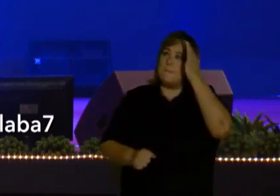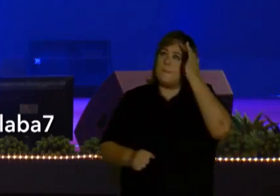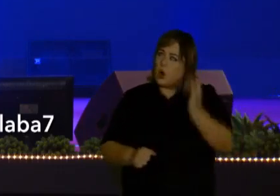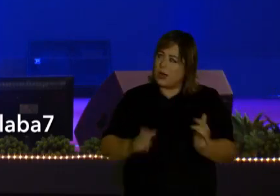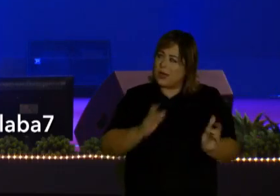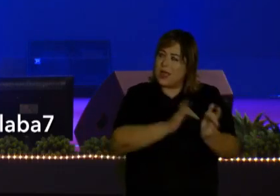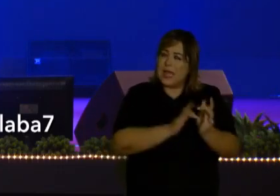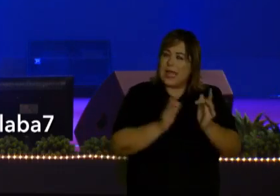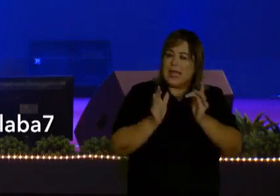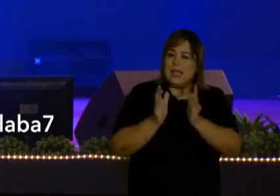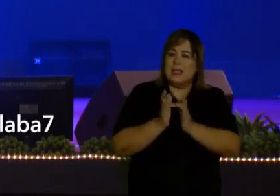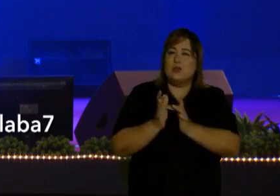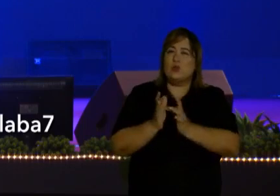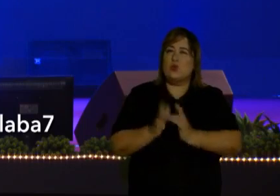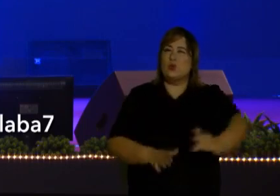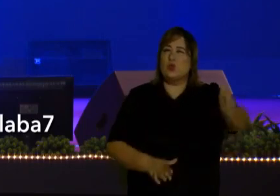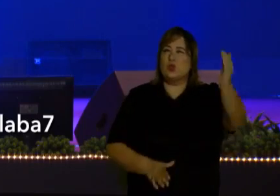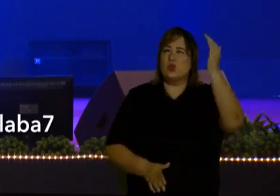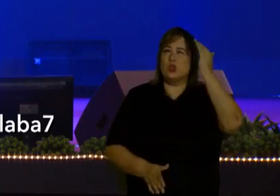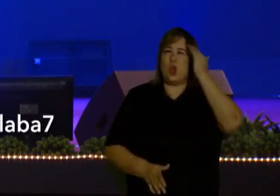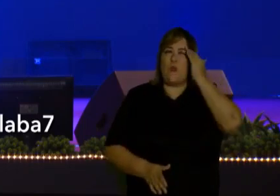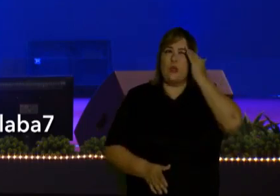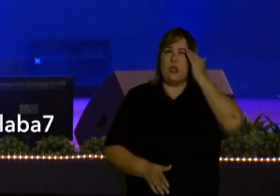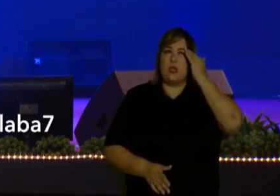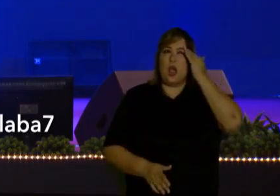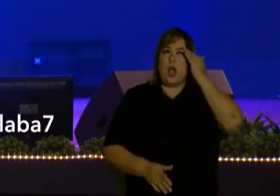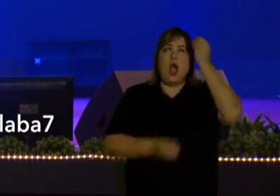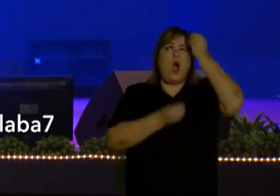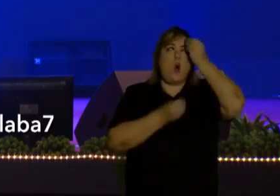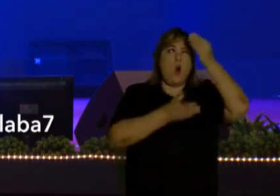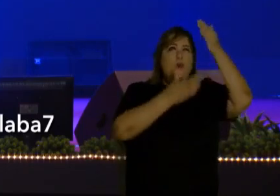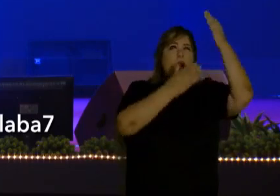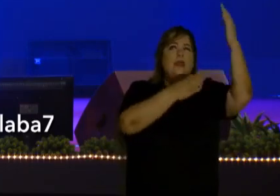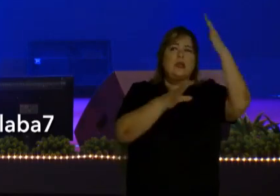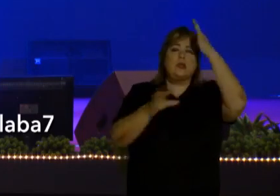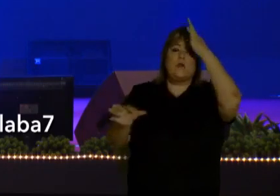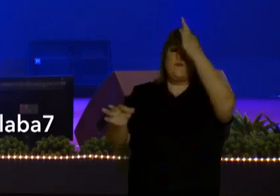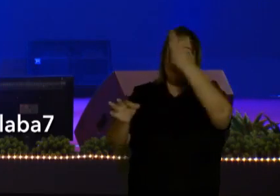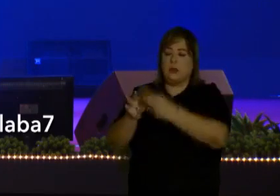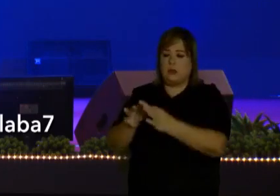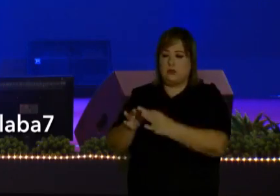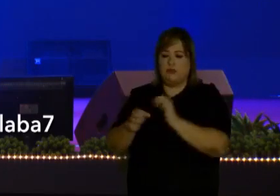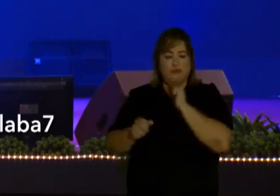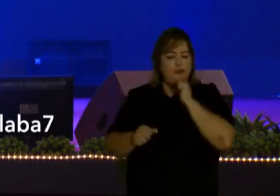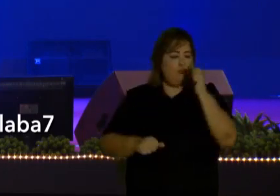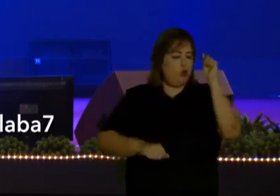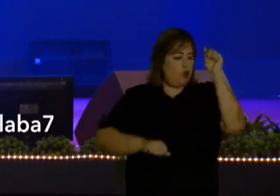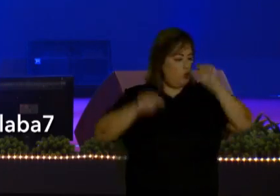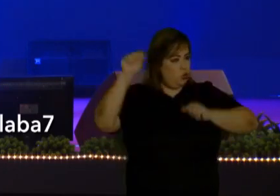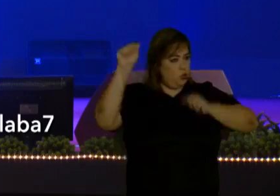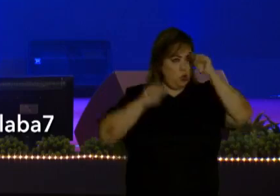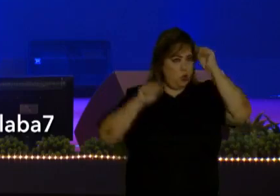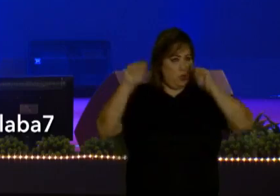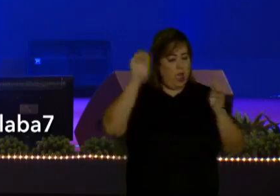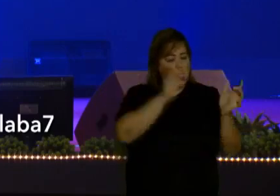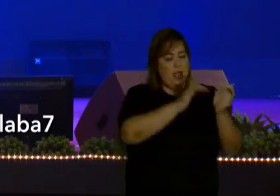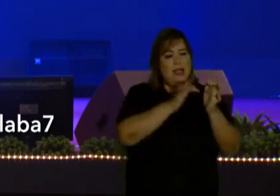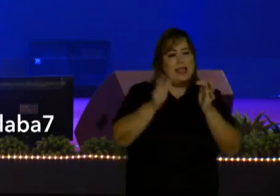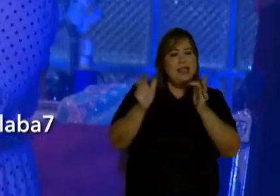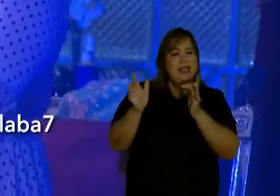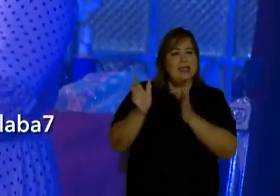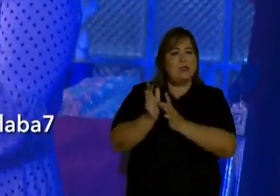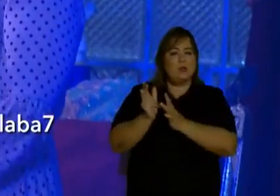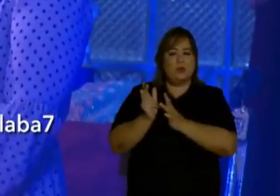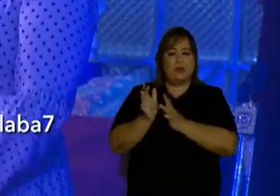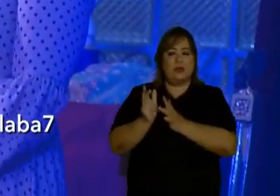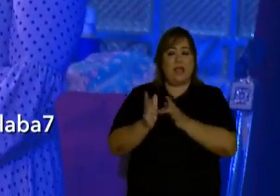era, pero era obediente y era fiel en todo. Dice que fue probado en todo. Yo no tengo duda de que Jesús fue fiel en su diezmo y su